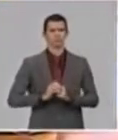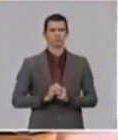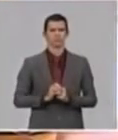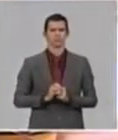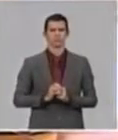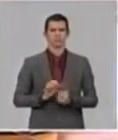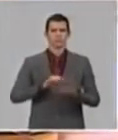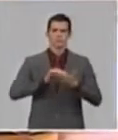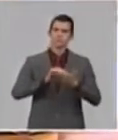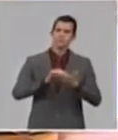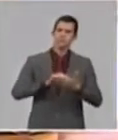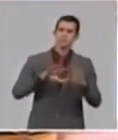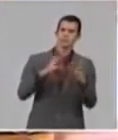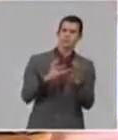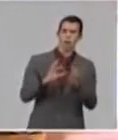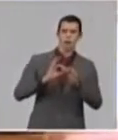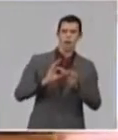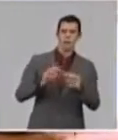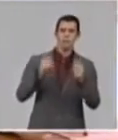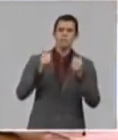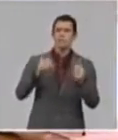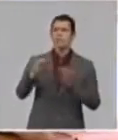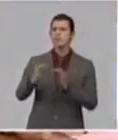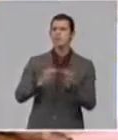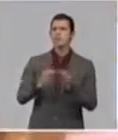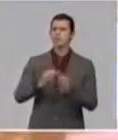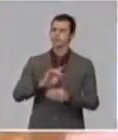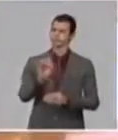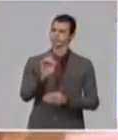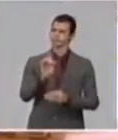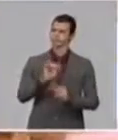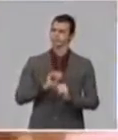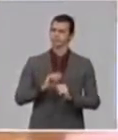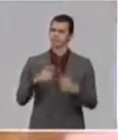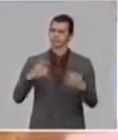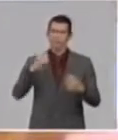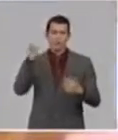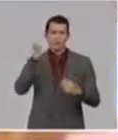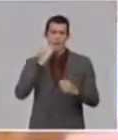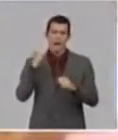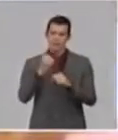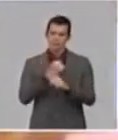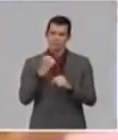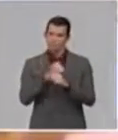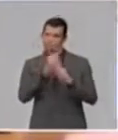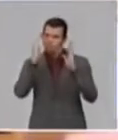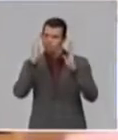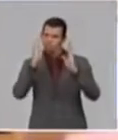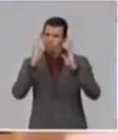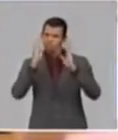los servicios. Y esto es una cuestión importante porque el país está adoptando medidas y esas medidas hay que implementarlas, hay que controlar